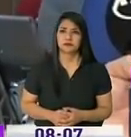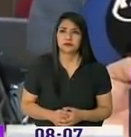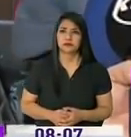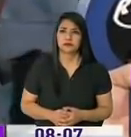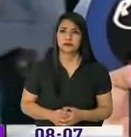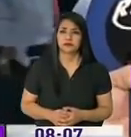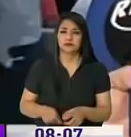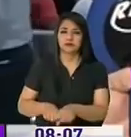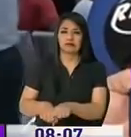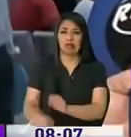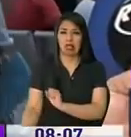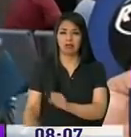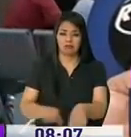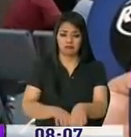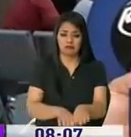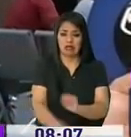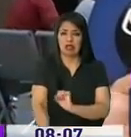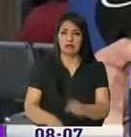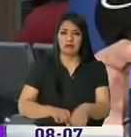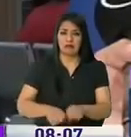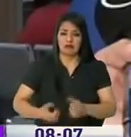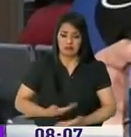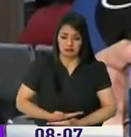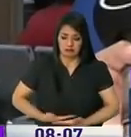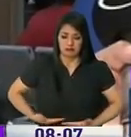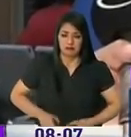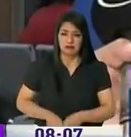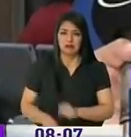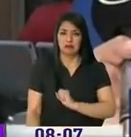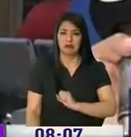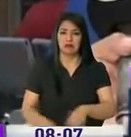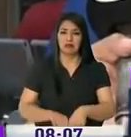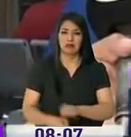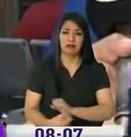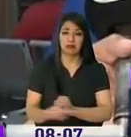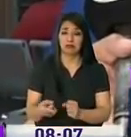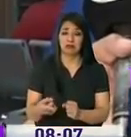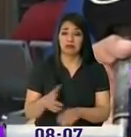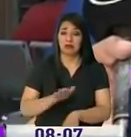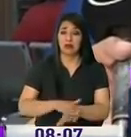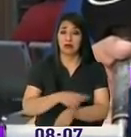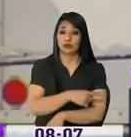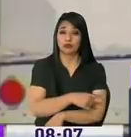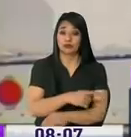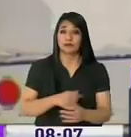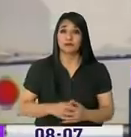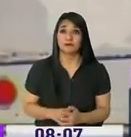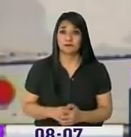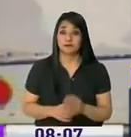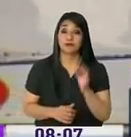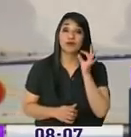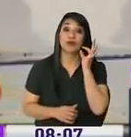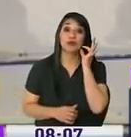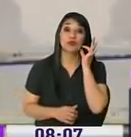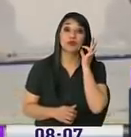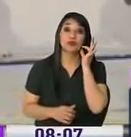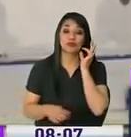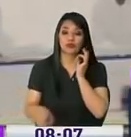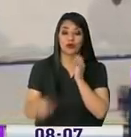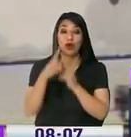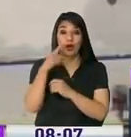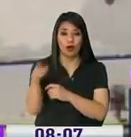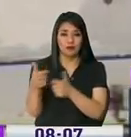descuartizado a la altura del abdomen el móvil del asesinato sería por una pareja que